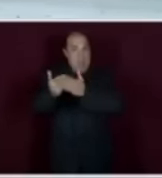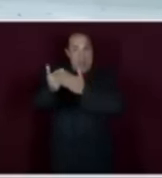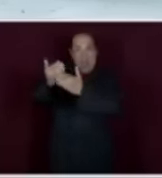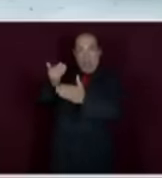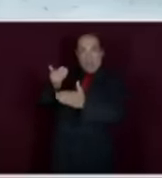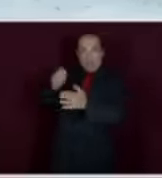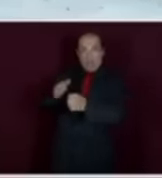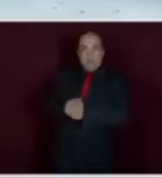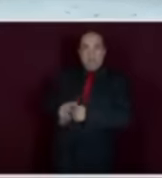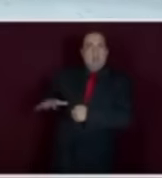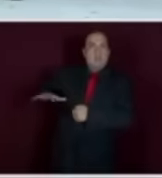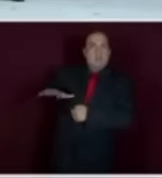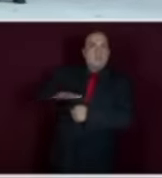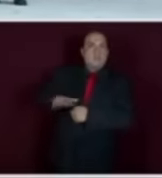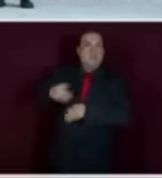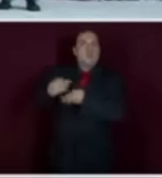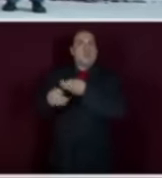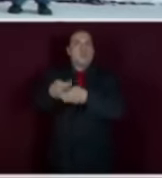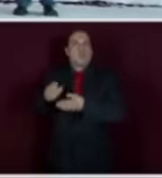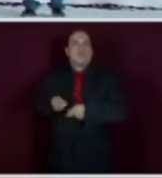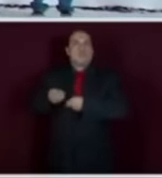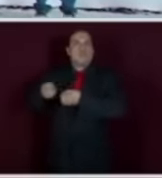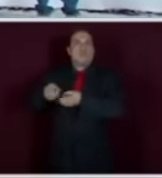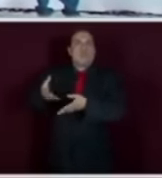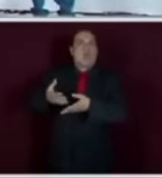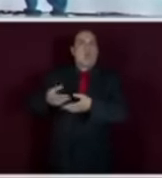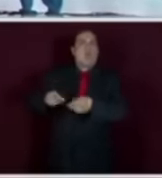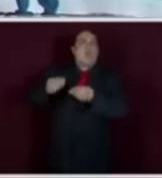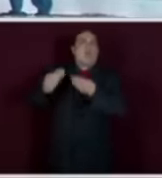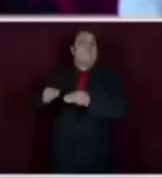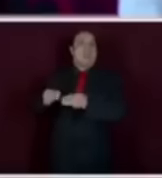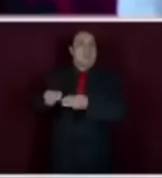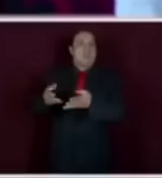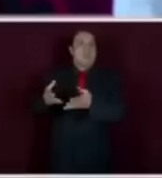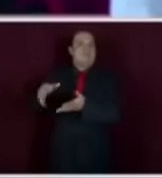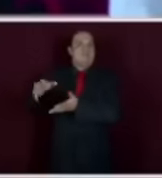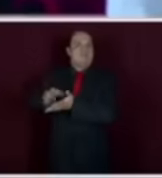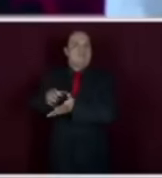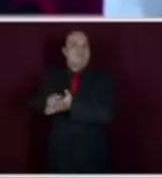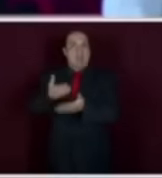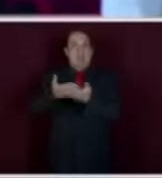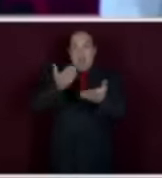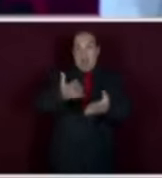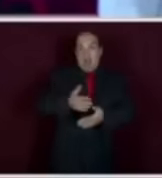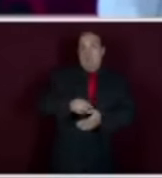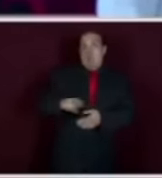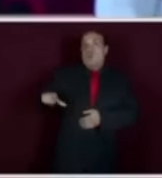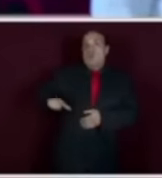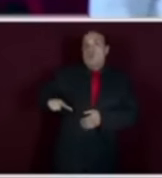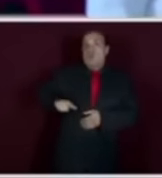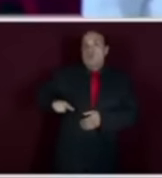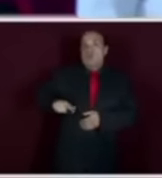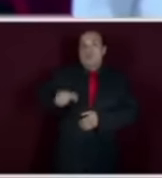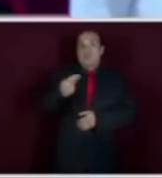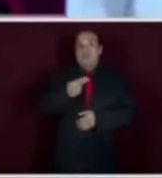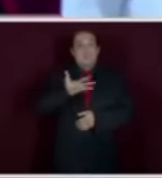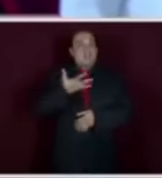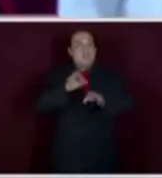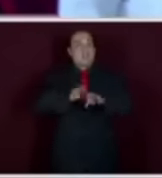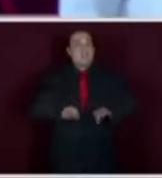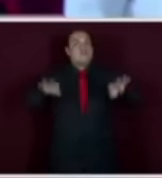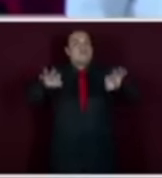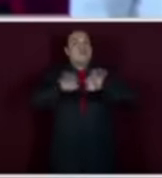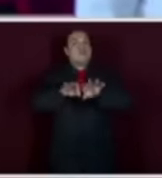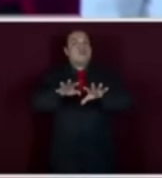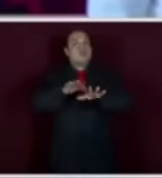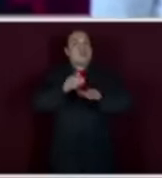donde todo se dejaba al mercado, establece que el Estado debe tener un papel